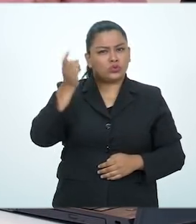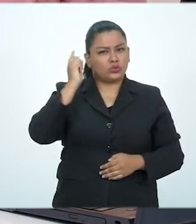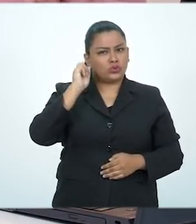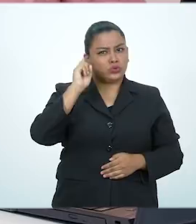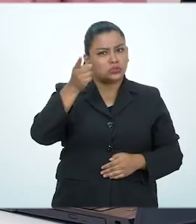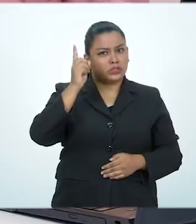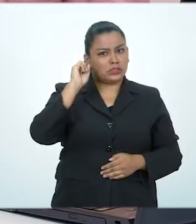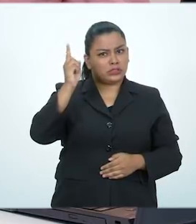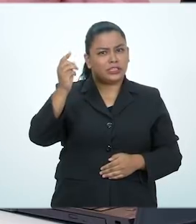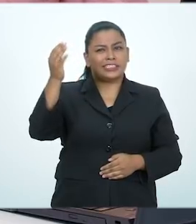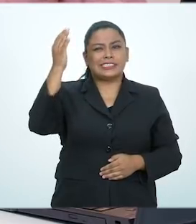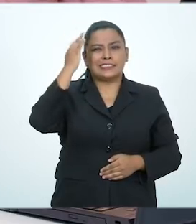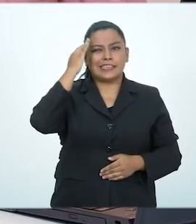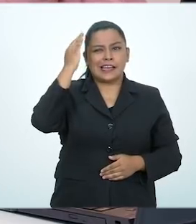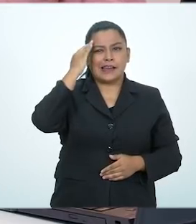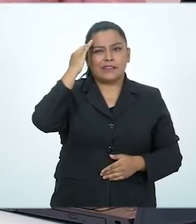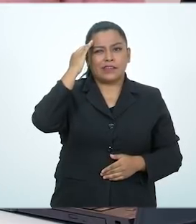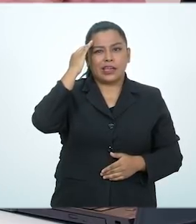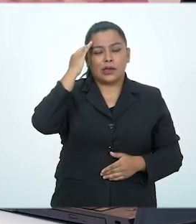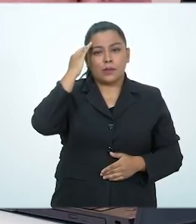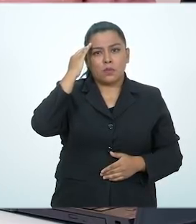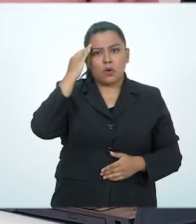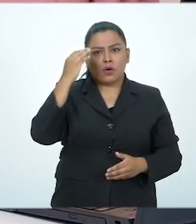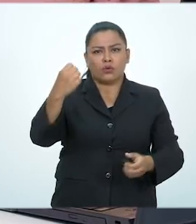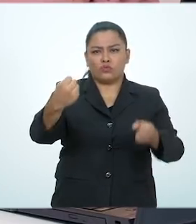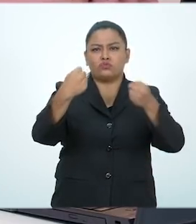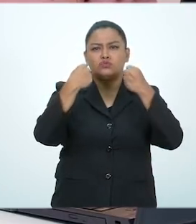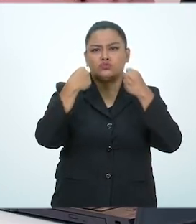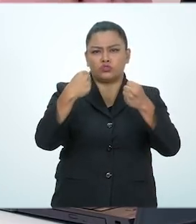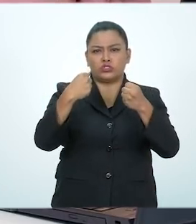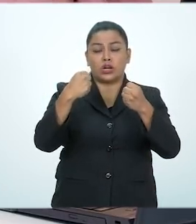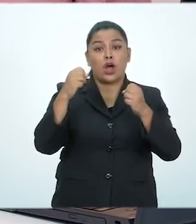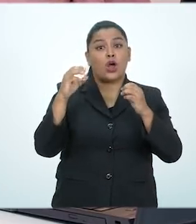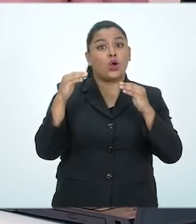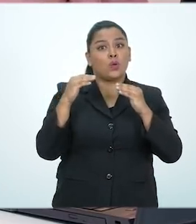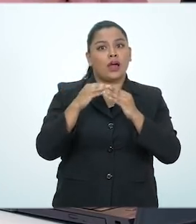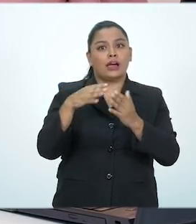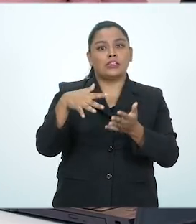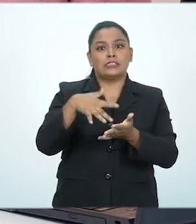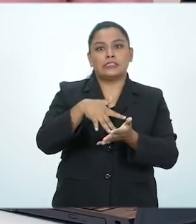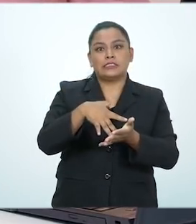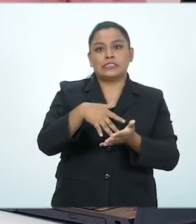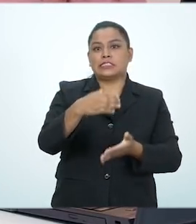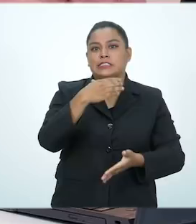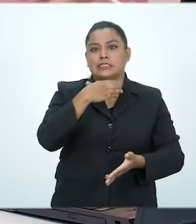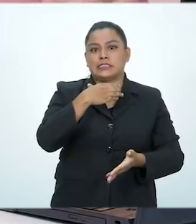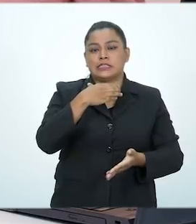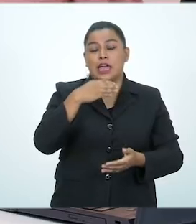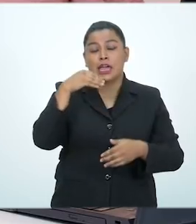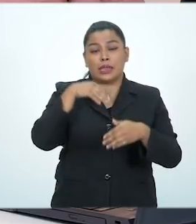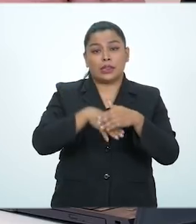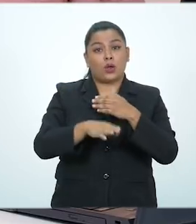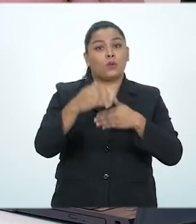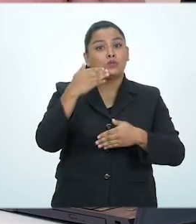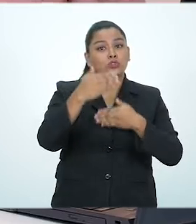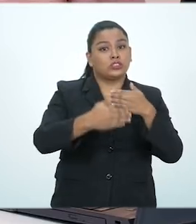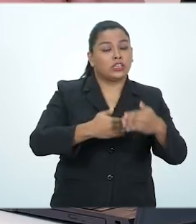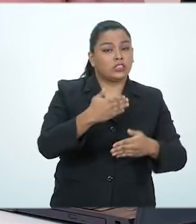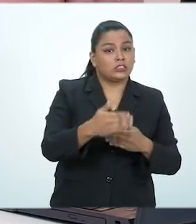los docentes, identificamos tanto las fortalezas como las limitaciones dentro del proceso